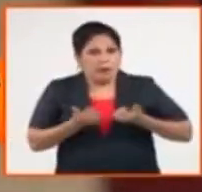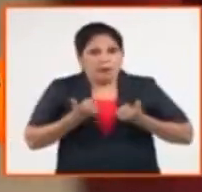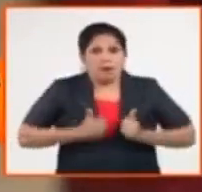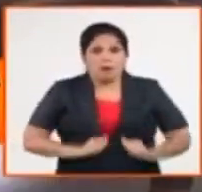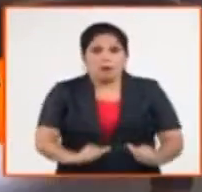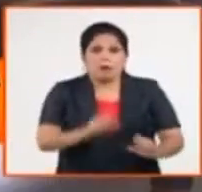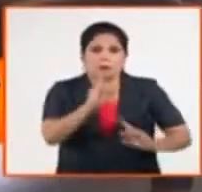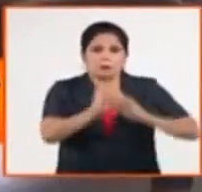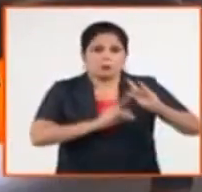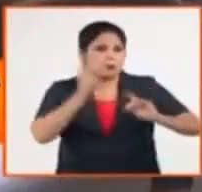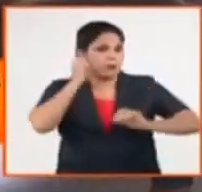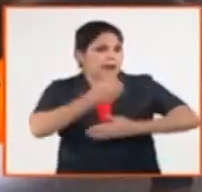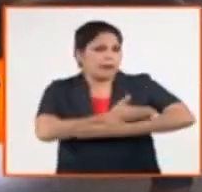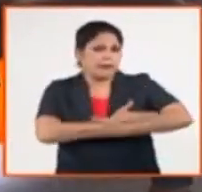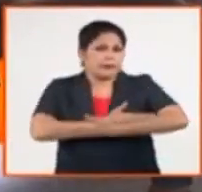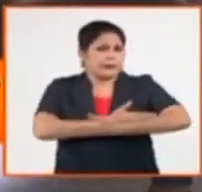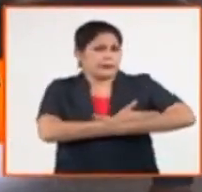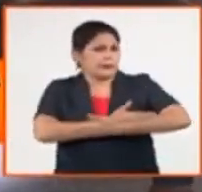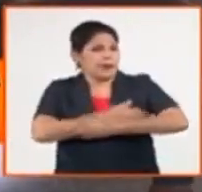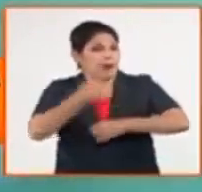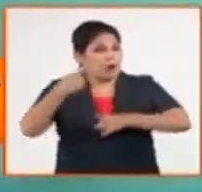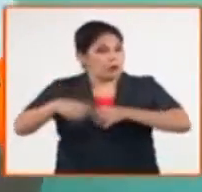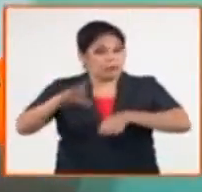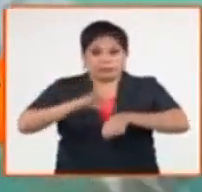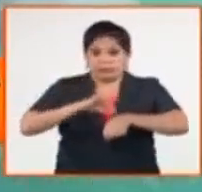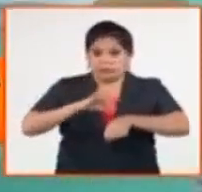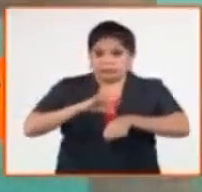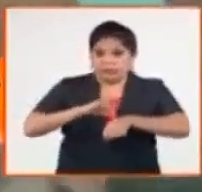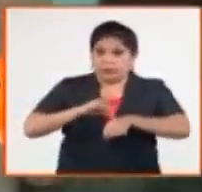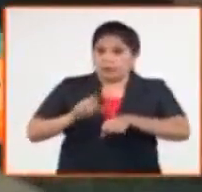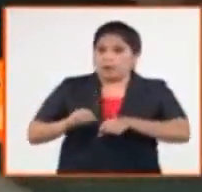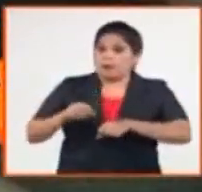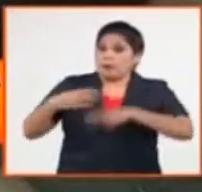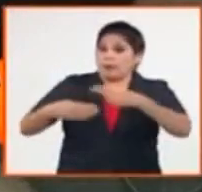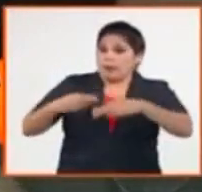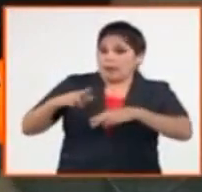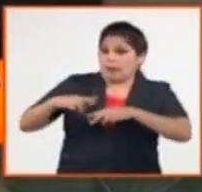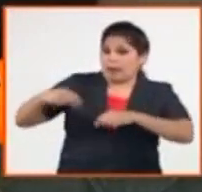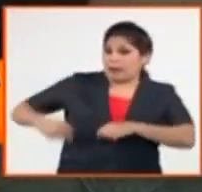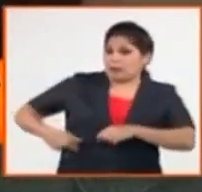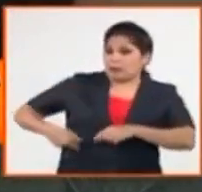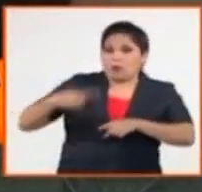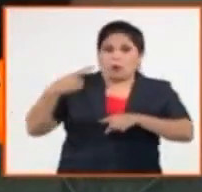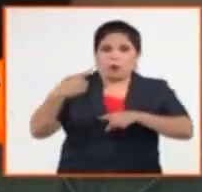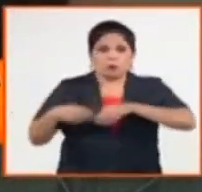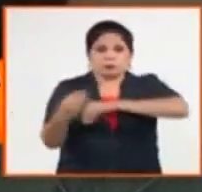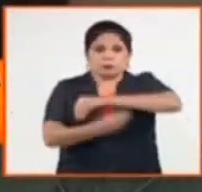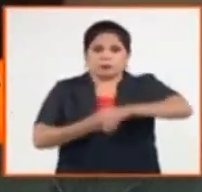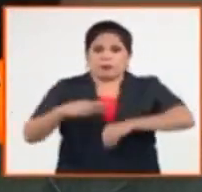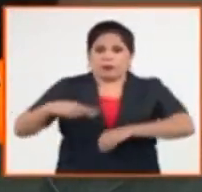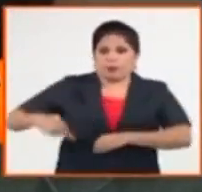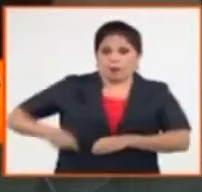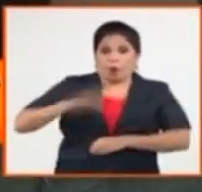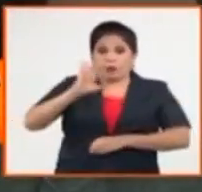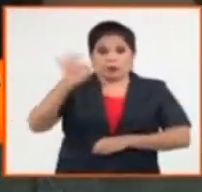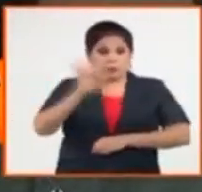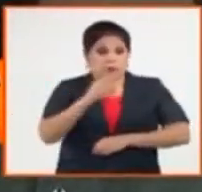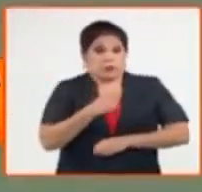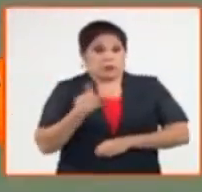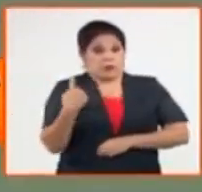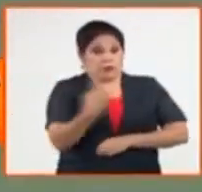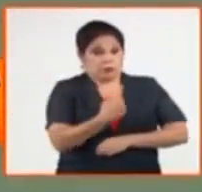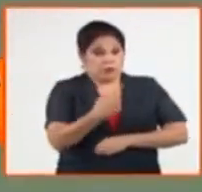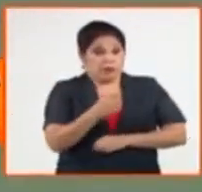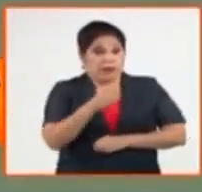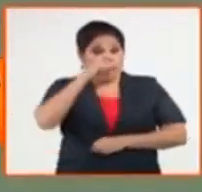mujeres lactantes, así como los pacientes nefrópatas y trasplantados. Ya el 80% de la población a vacunar de mayores